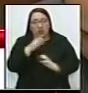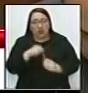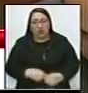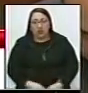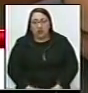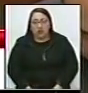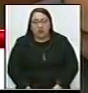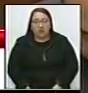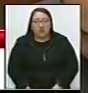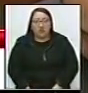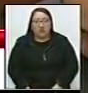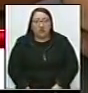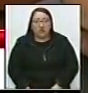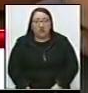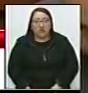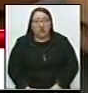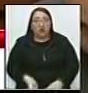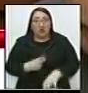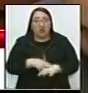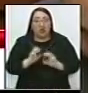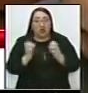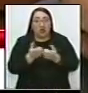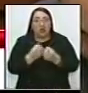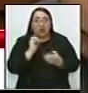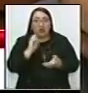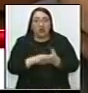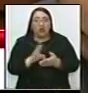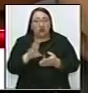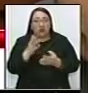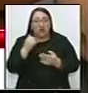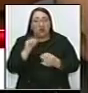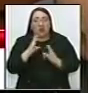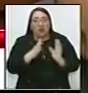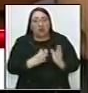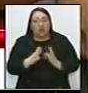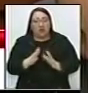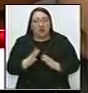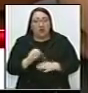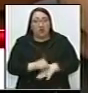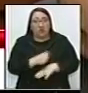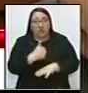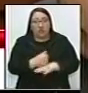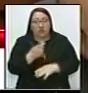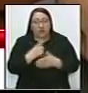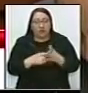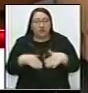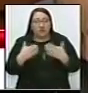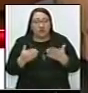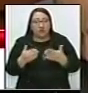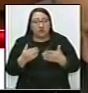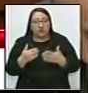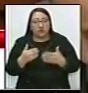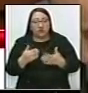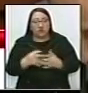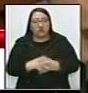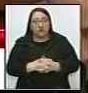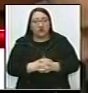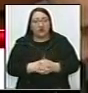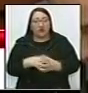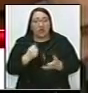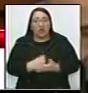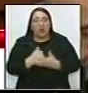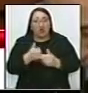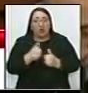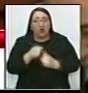Y que era obvio que el Parlamento iba a reivindicar su condición de ente autónomo para poder fallar en favor de